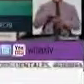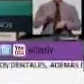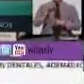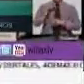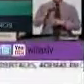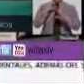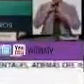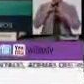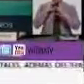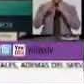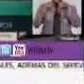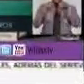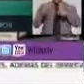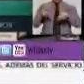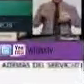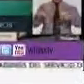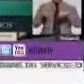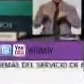conversación,